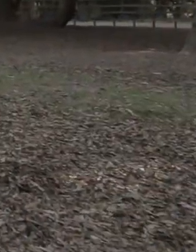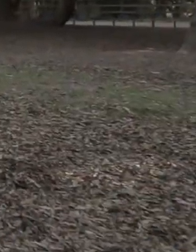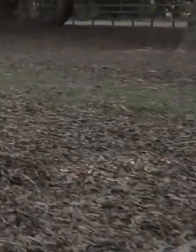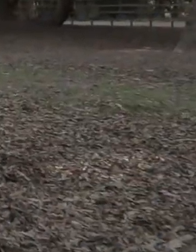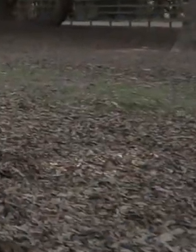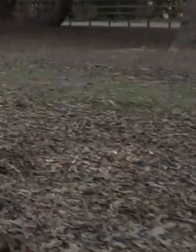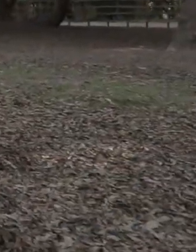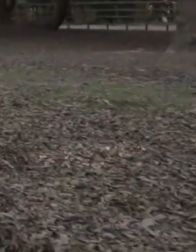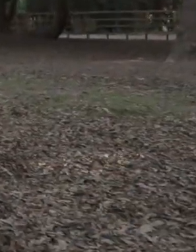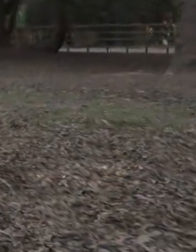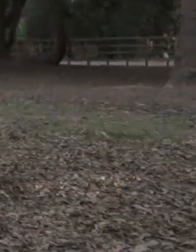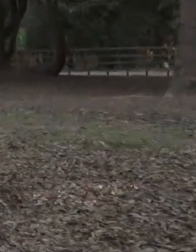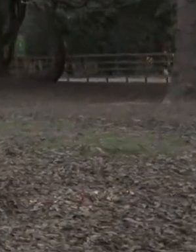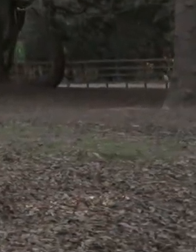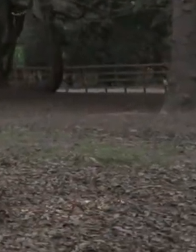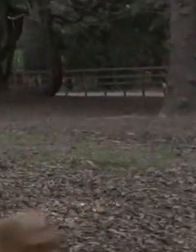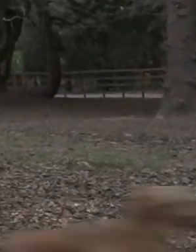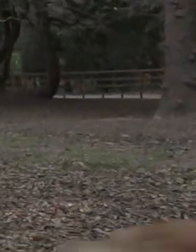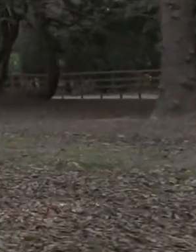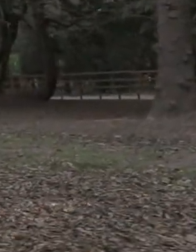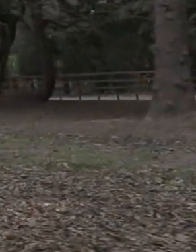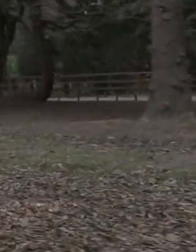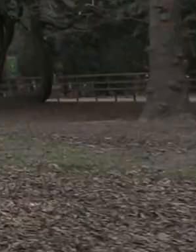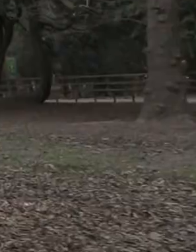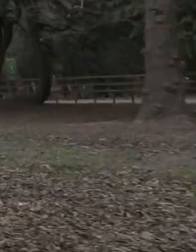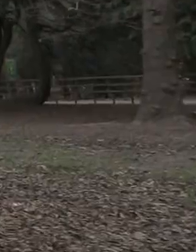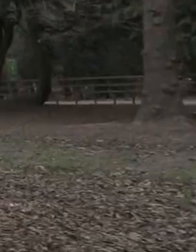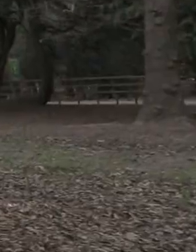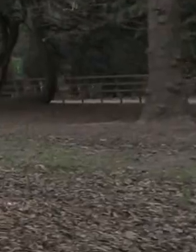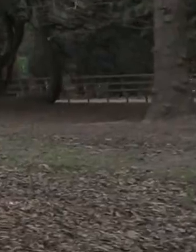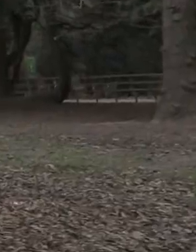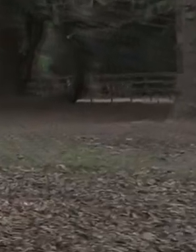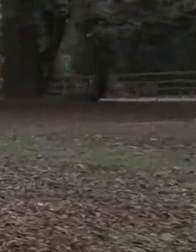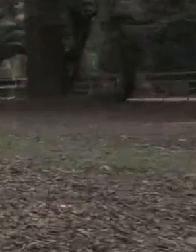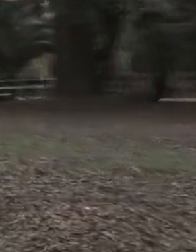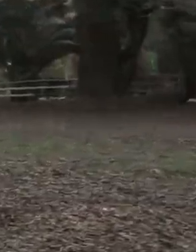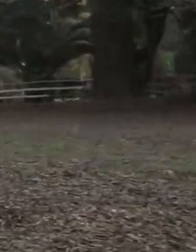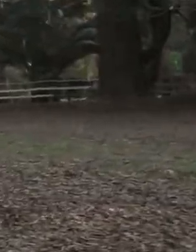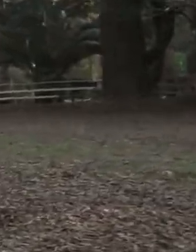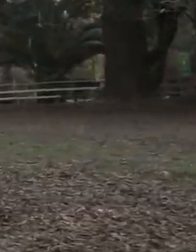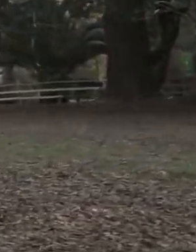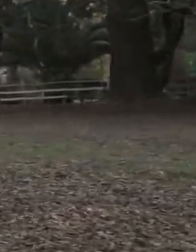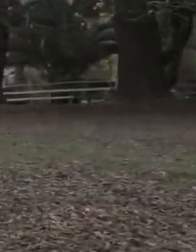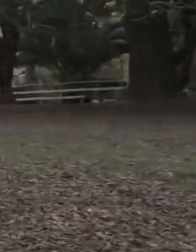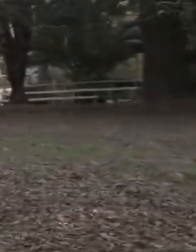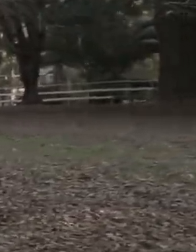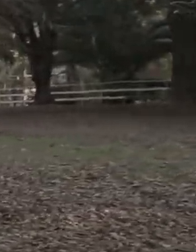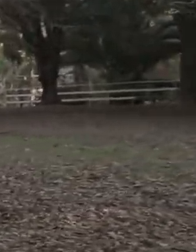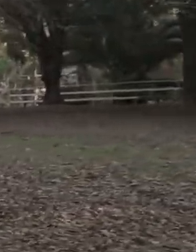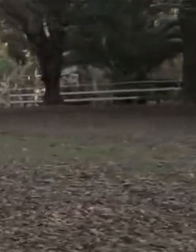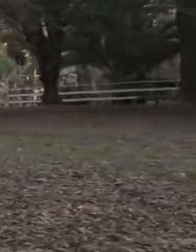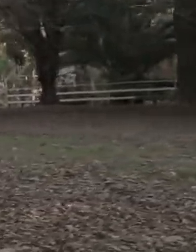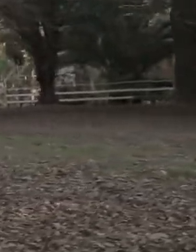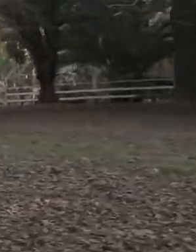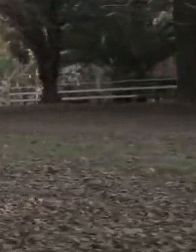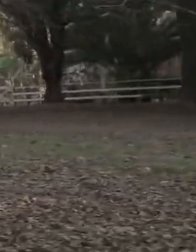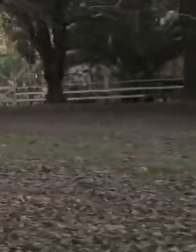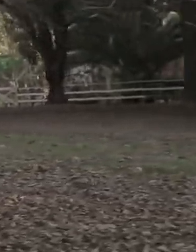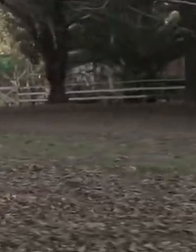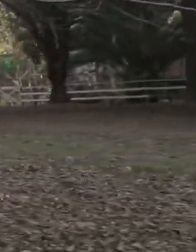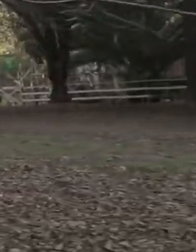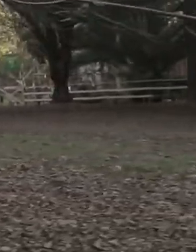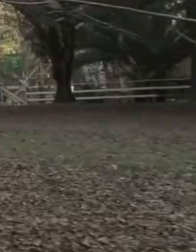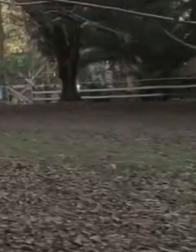seguir caminando. ¡Hola! ¡Ya todos llegamos! Luciano,